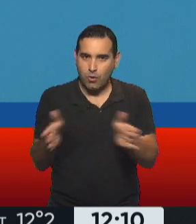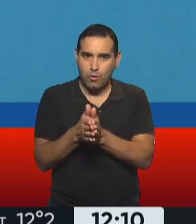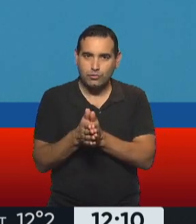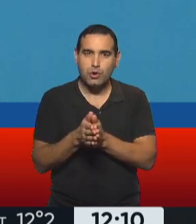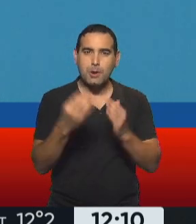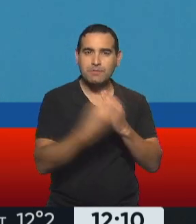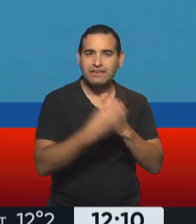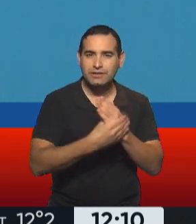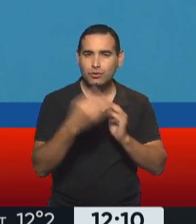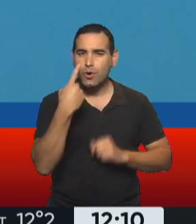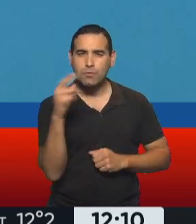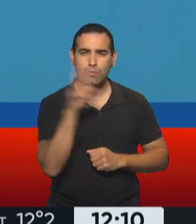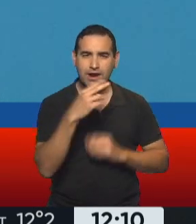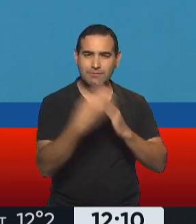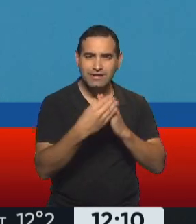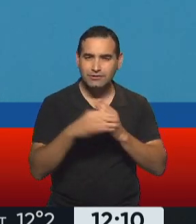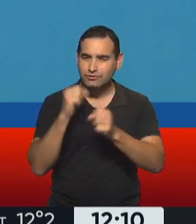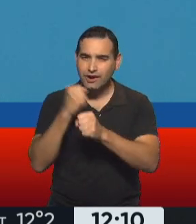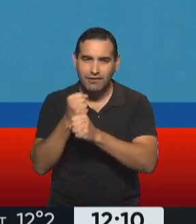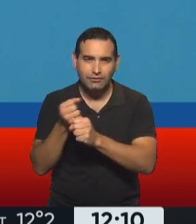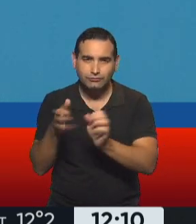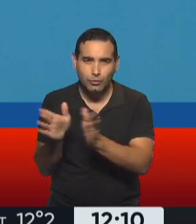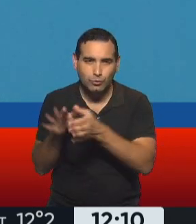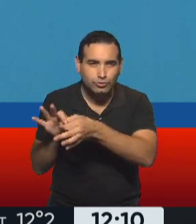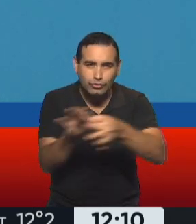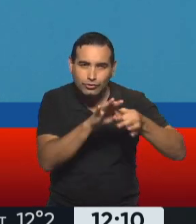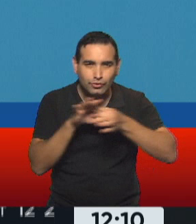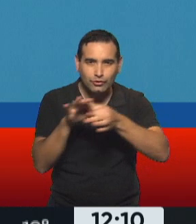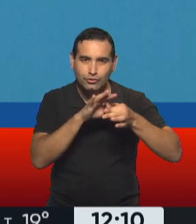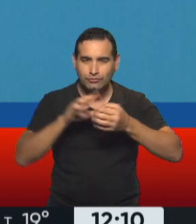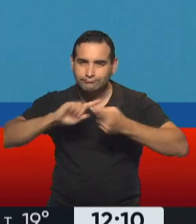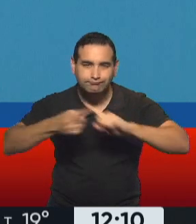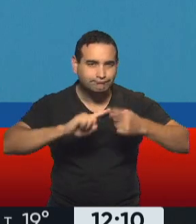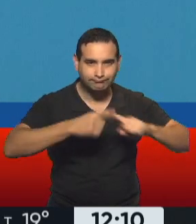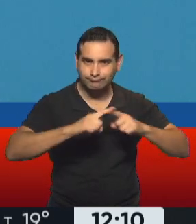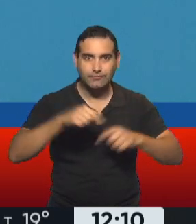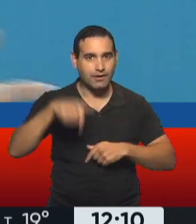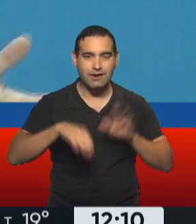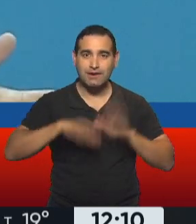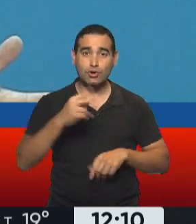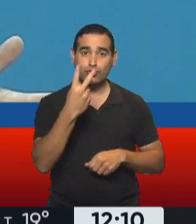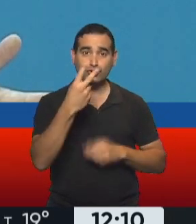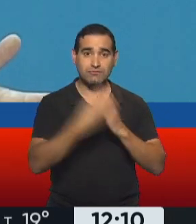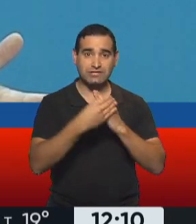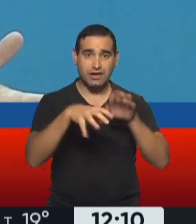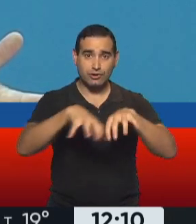los ministros, las ministras. Y acá hoy se fija a fuego esa pauta. 2